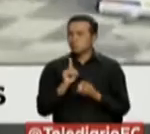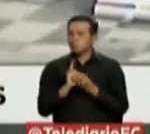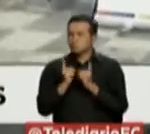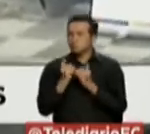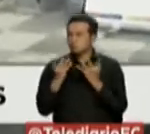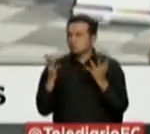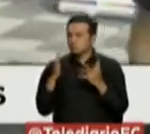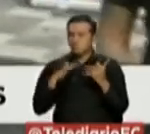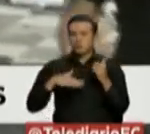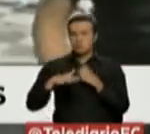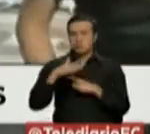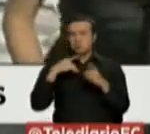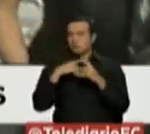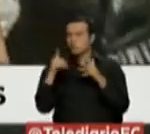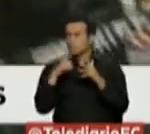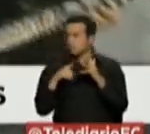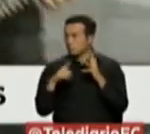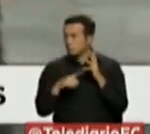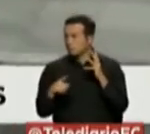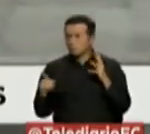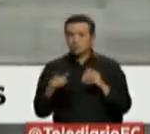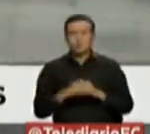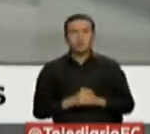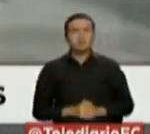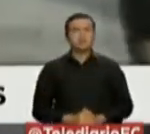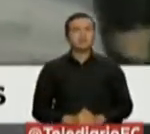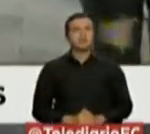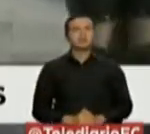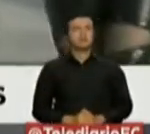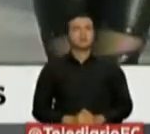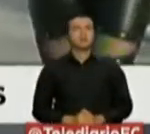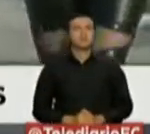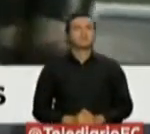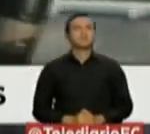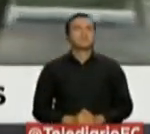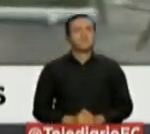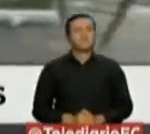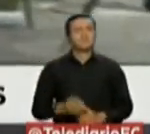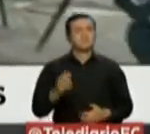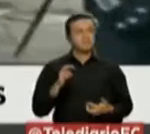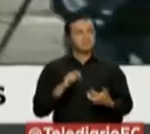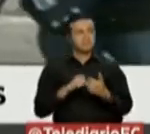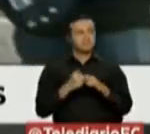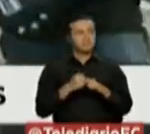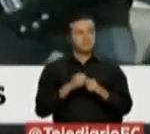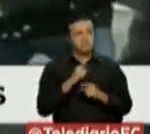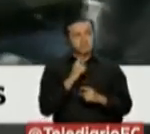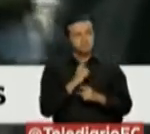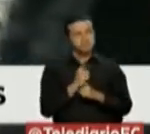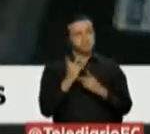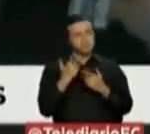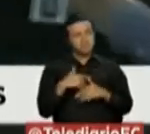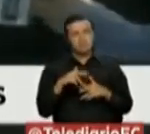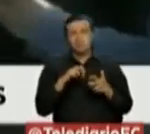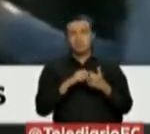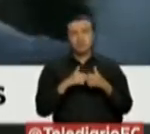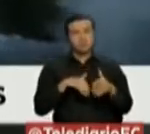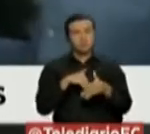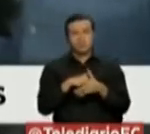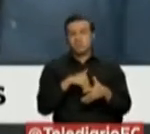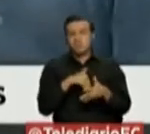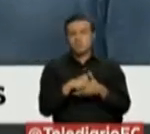hoy, el Parque de las Diversidades? Bueno, a pesar de lo sucedido, todavía siguen las trabas